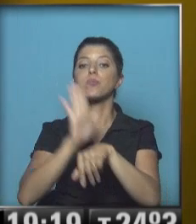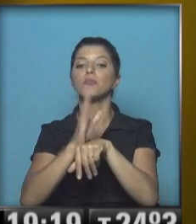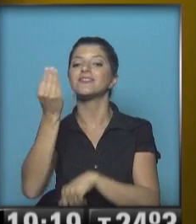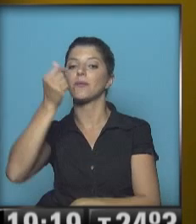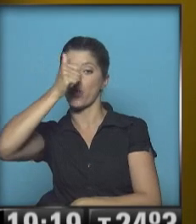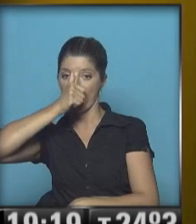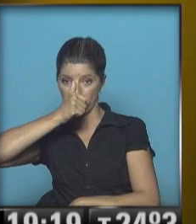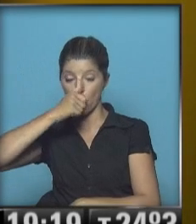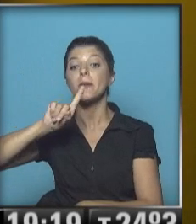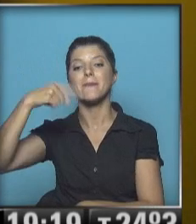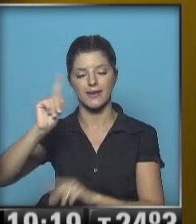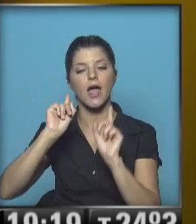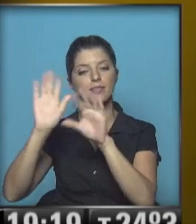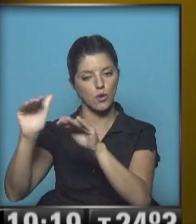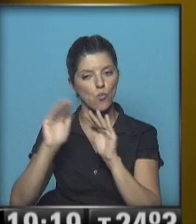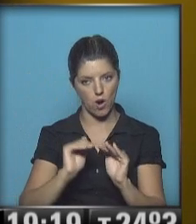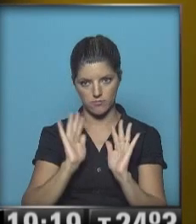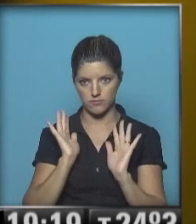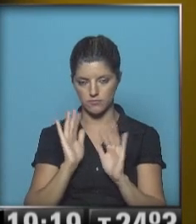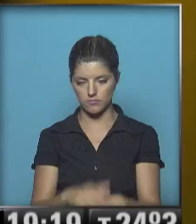al igual que en el día de mañana, 1 de enero.